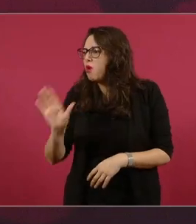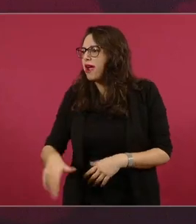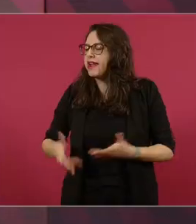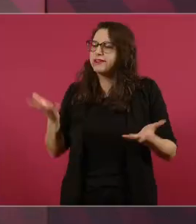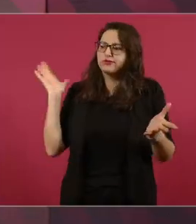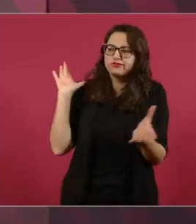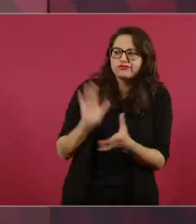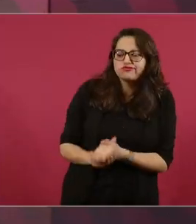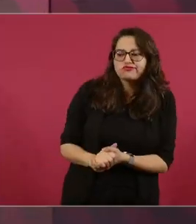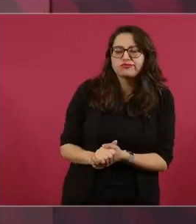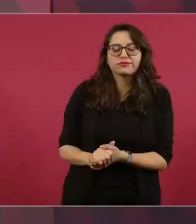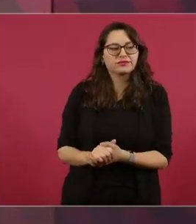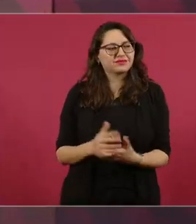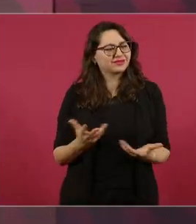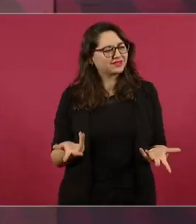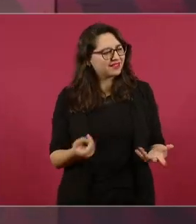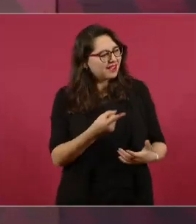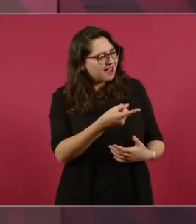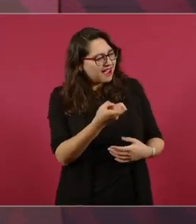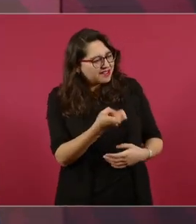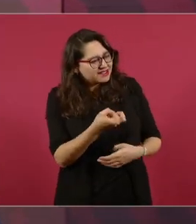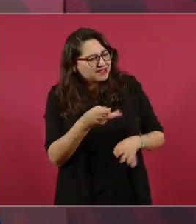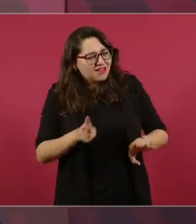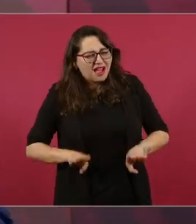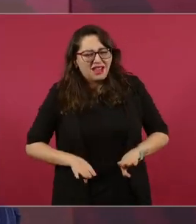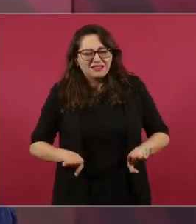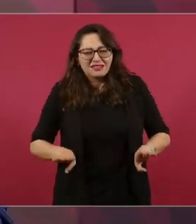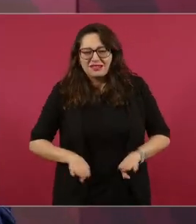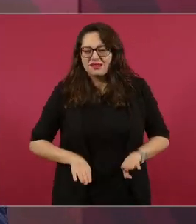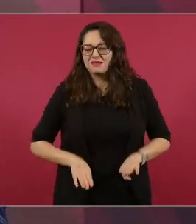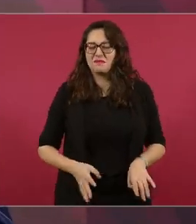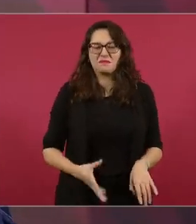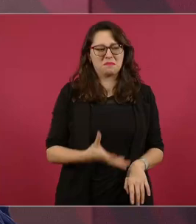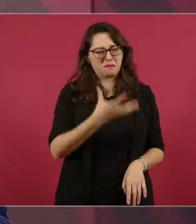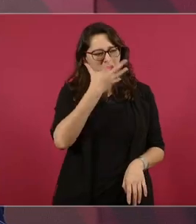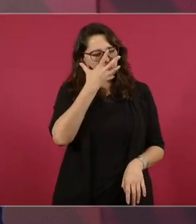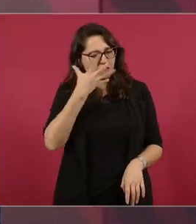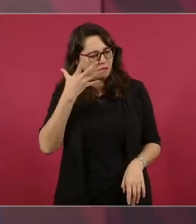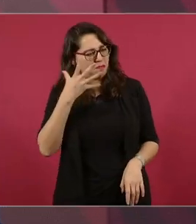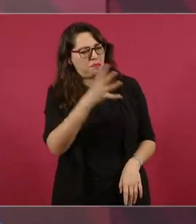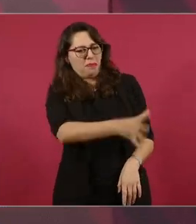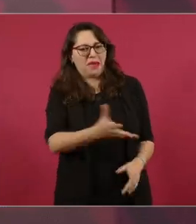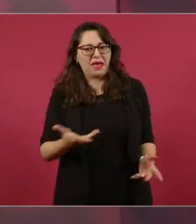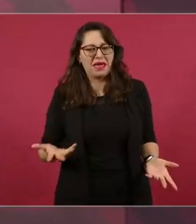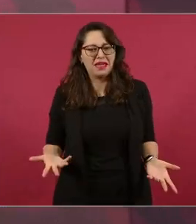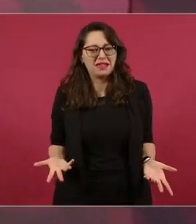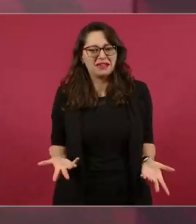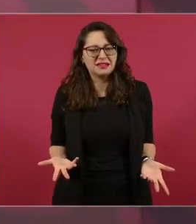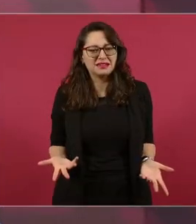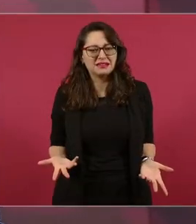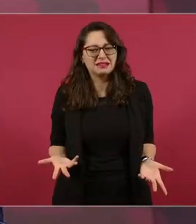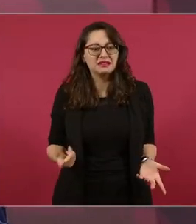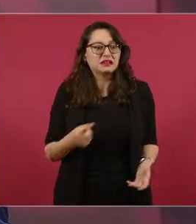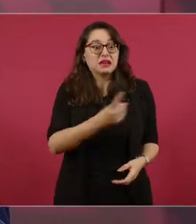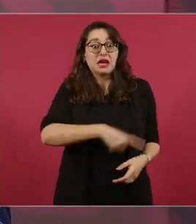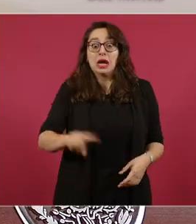Es vergonzoso, pero sí tenemos que estar